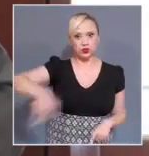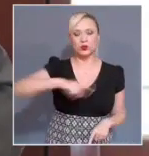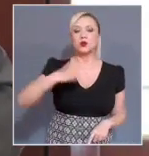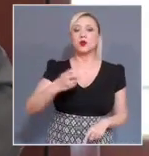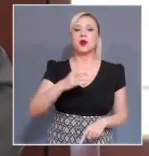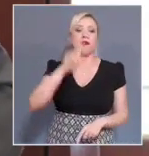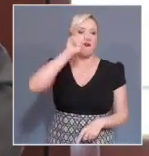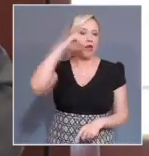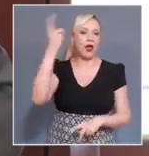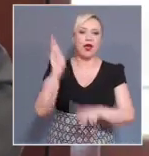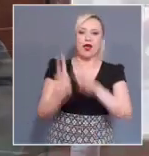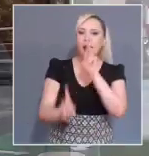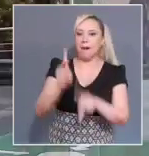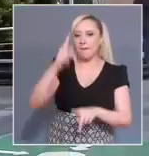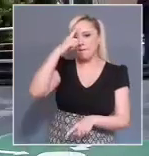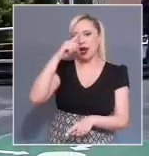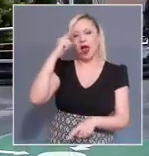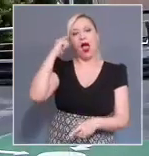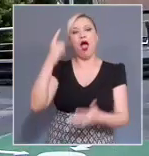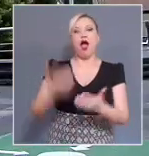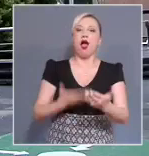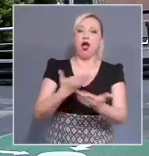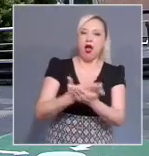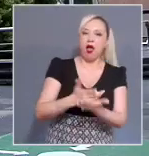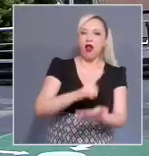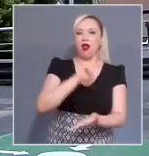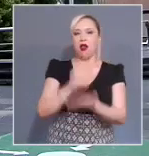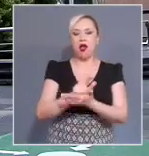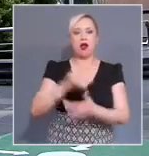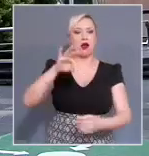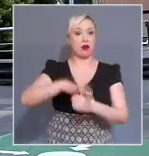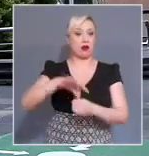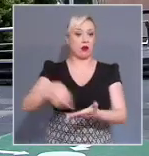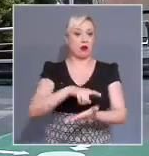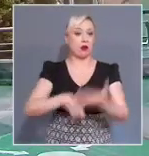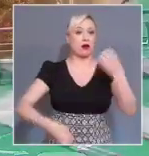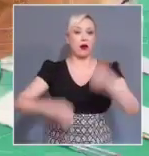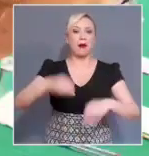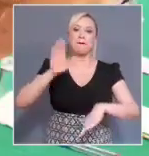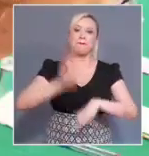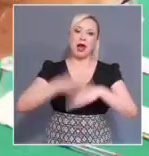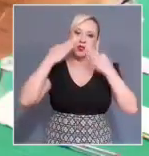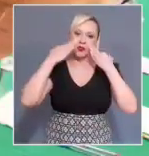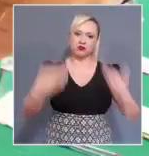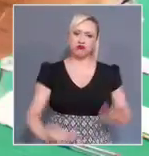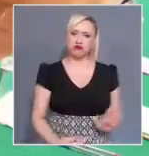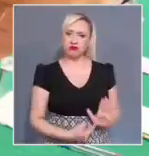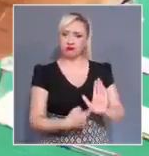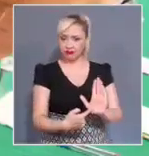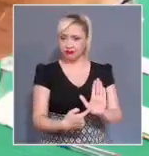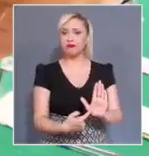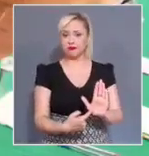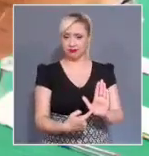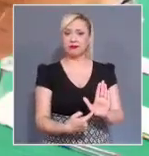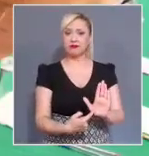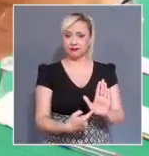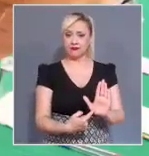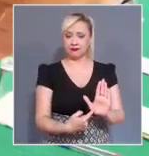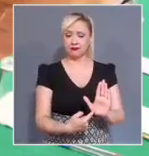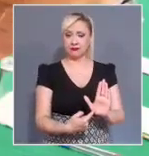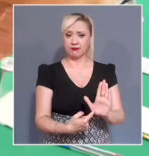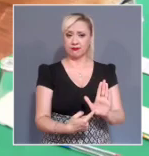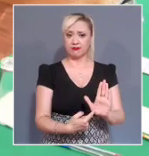mejorar iniciativas para contar con un tribunal electoral más transparente. Que responda a